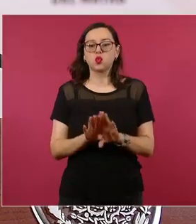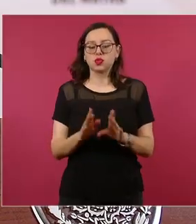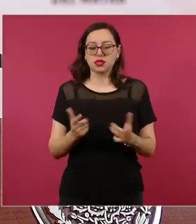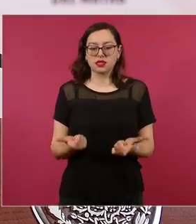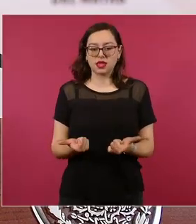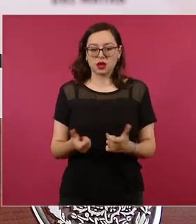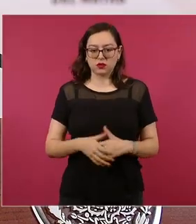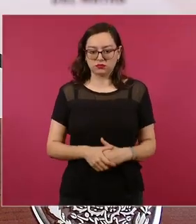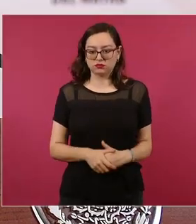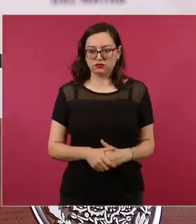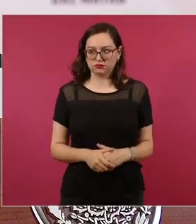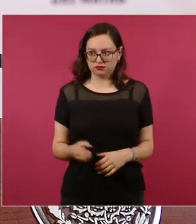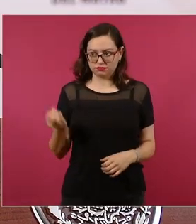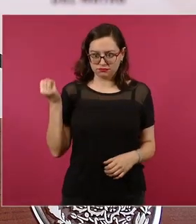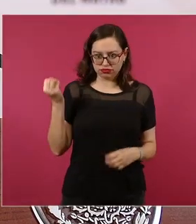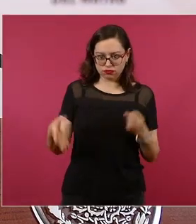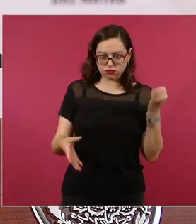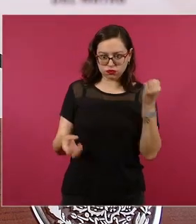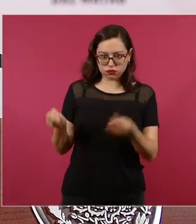¿De cuánto fueron?